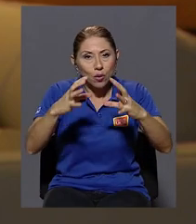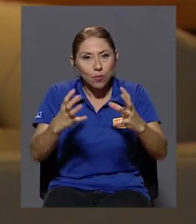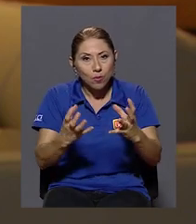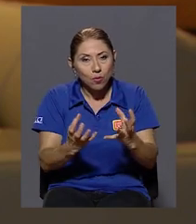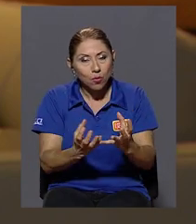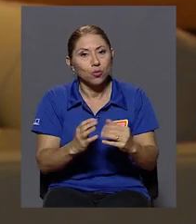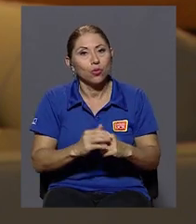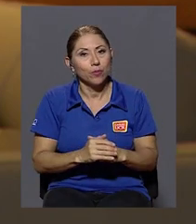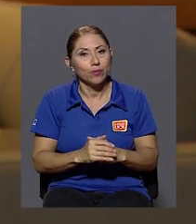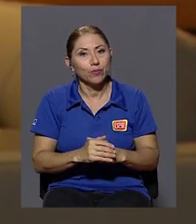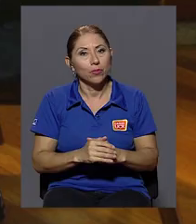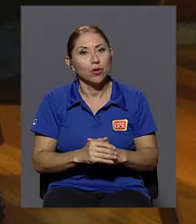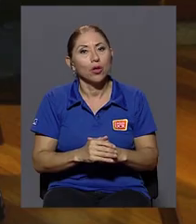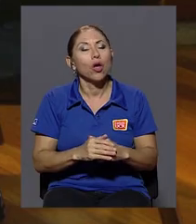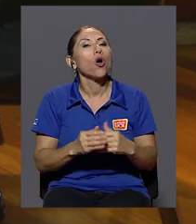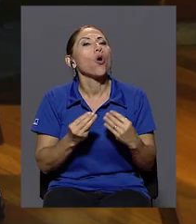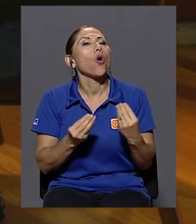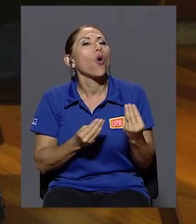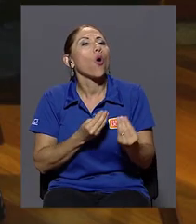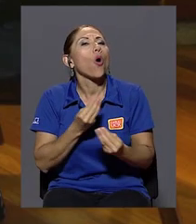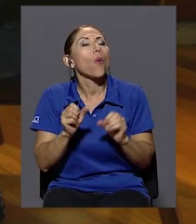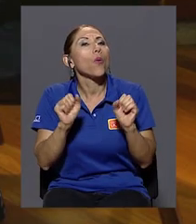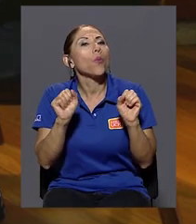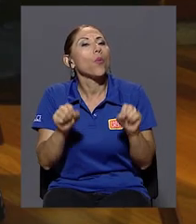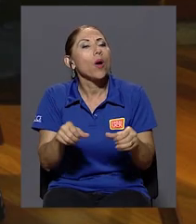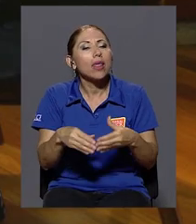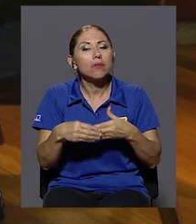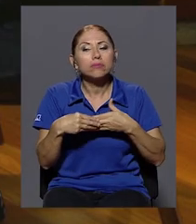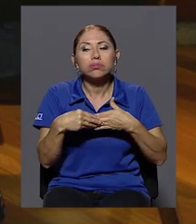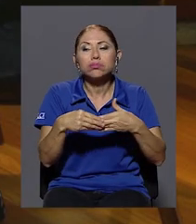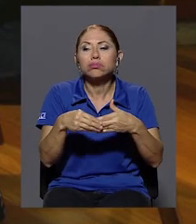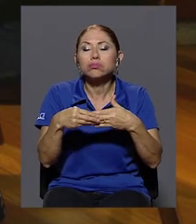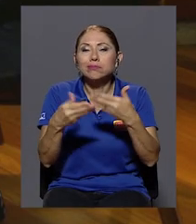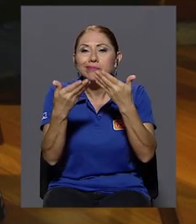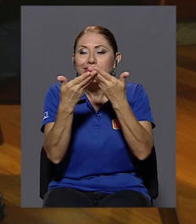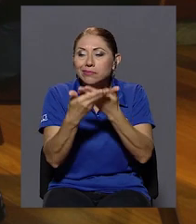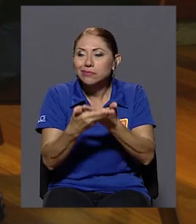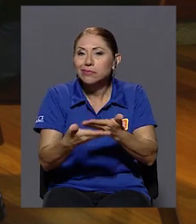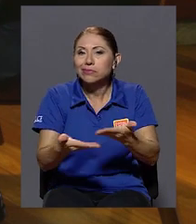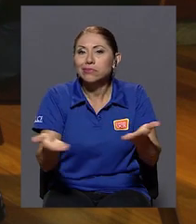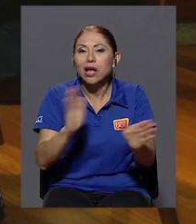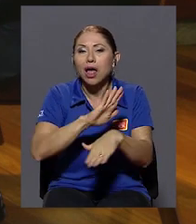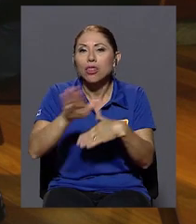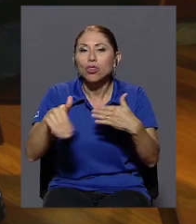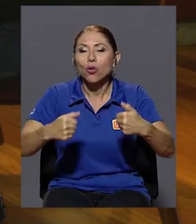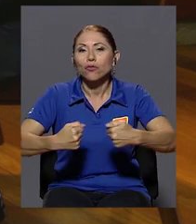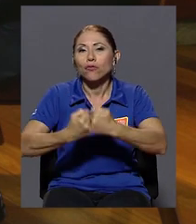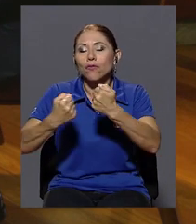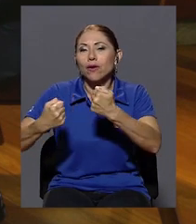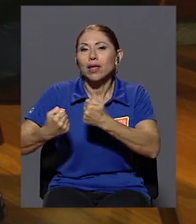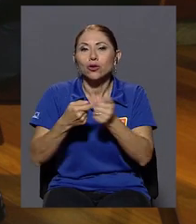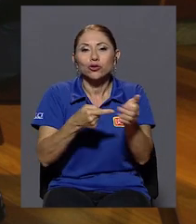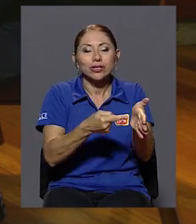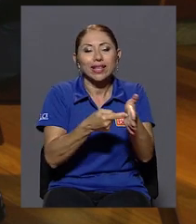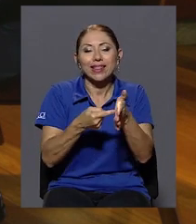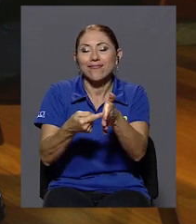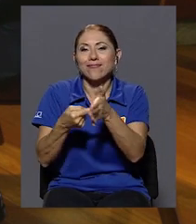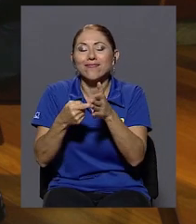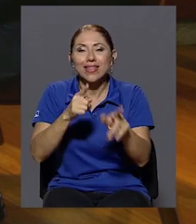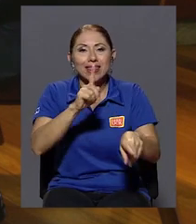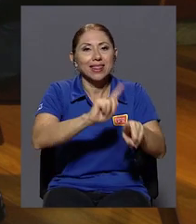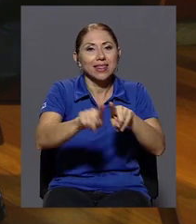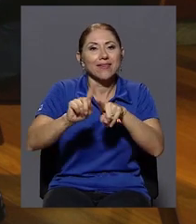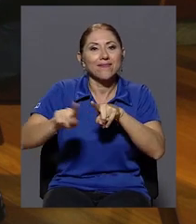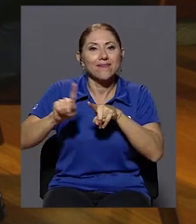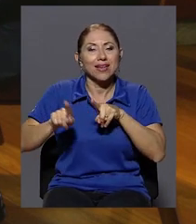mundo, ¿cómo abrirse elásticamente a todos estos retos y estas exigencias tan diversas